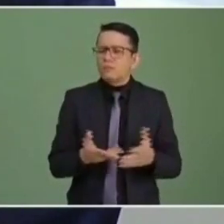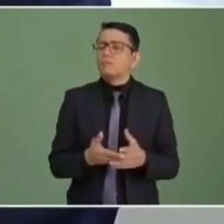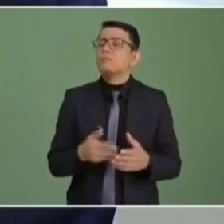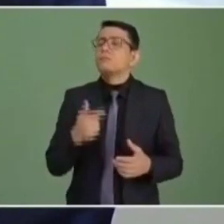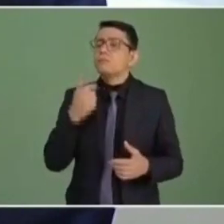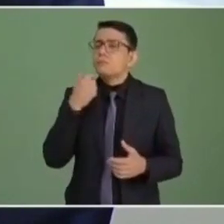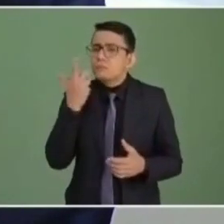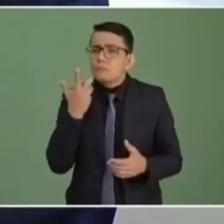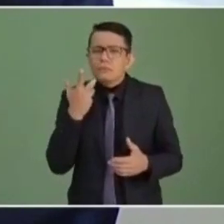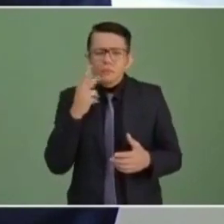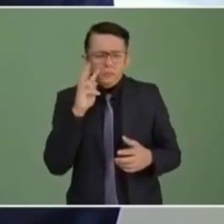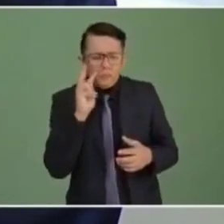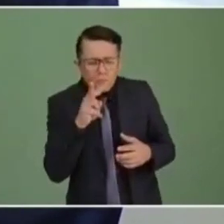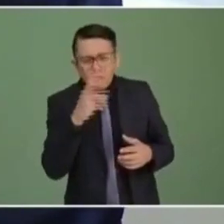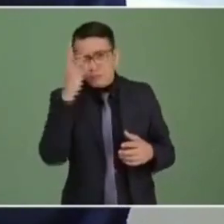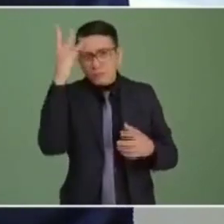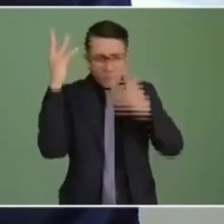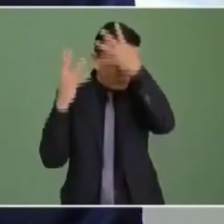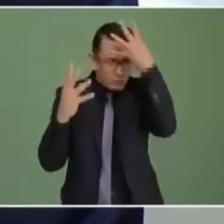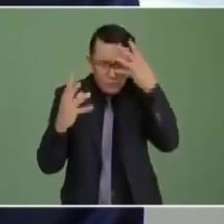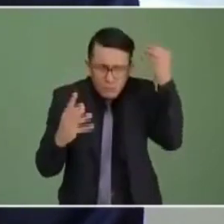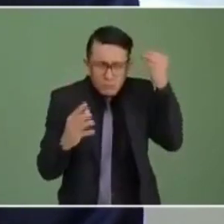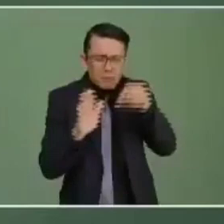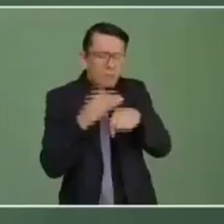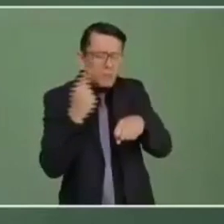Queremos enjuiciar a Peña por corrupción,